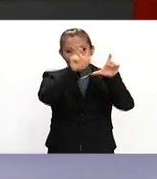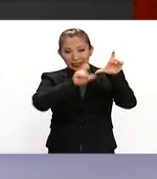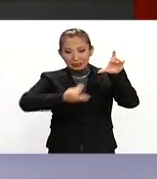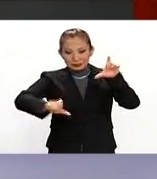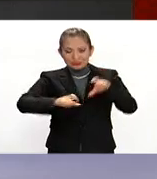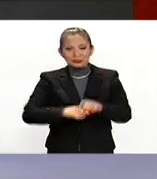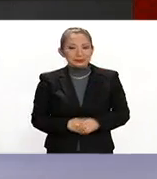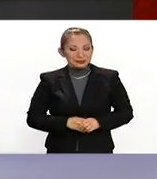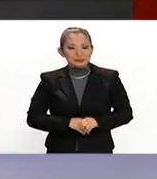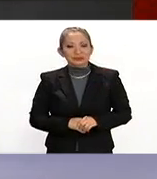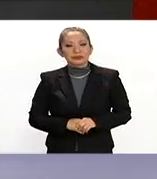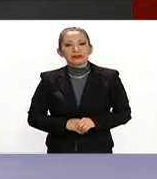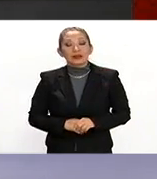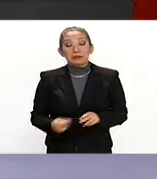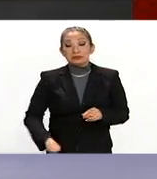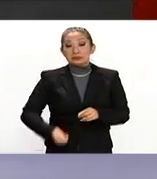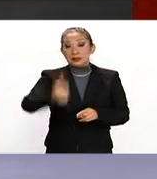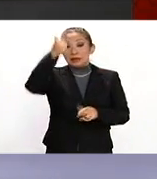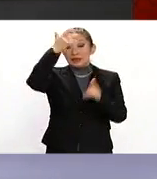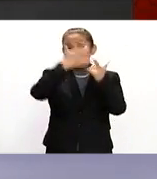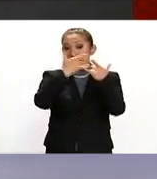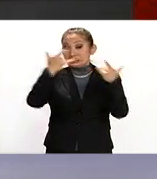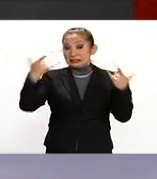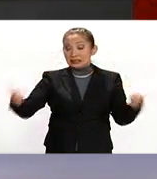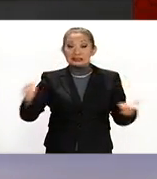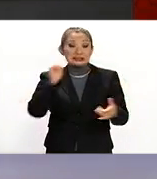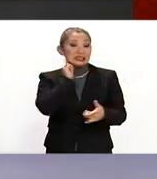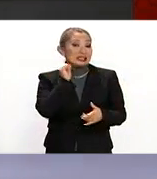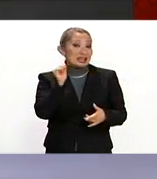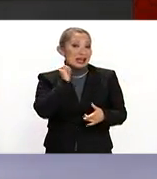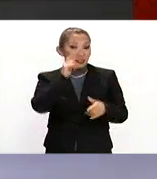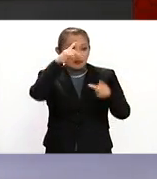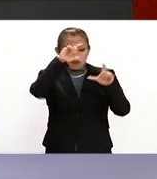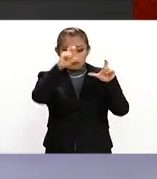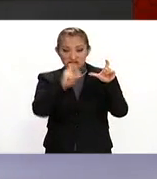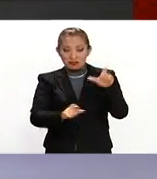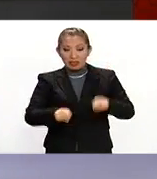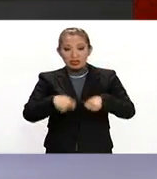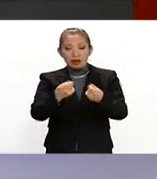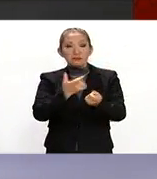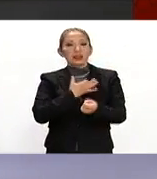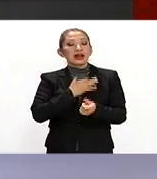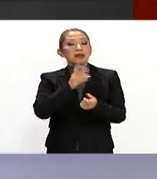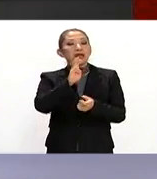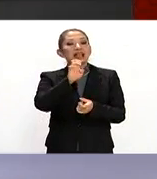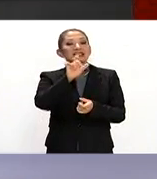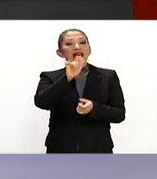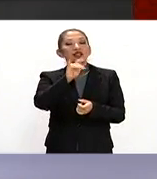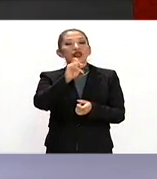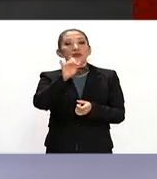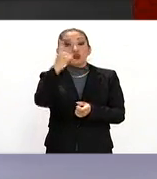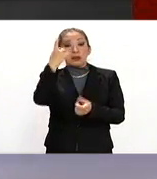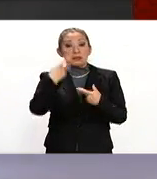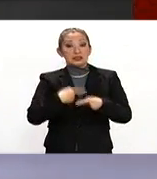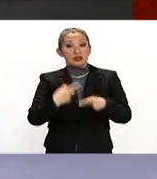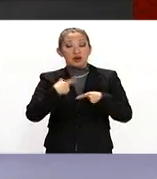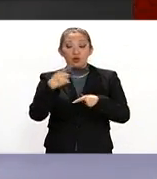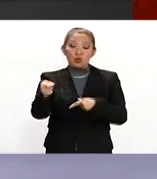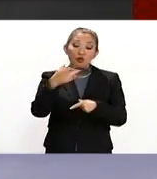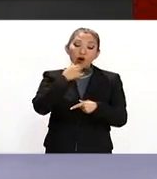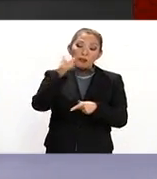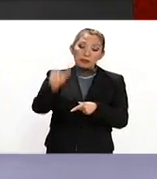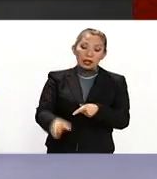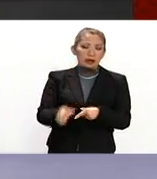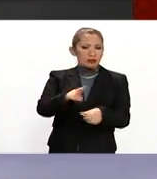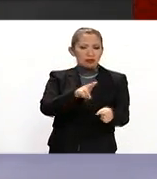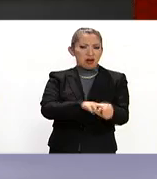República Mexicana. Por primera vez en la historia, el Senado entregó la medalla Belisario Domínguez a un ciudadano, a un hombre